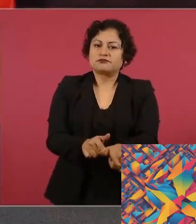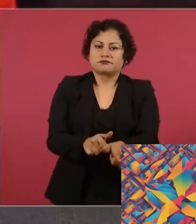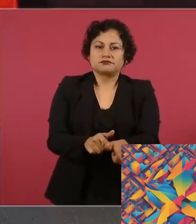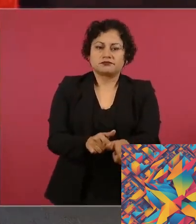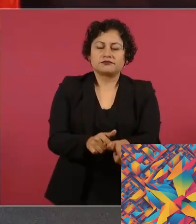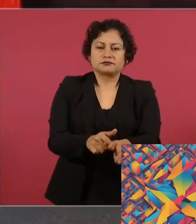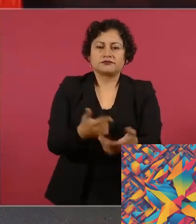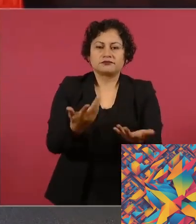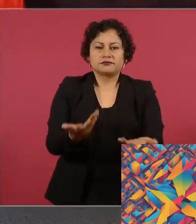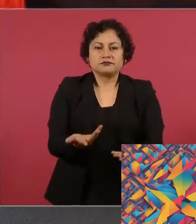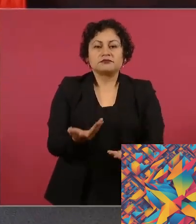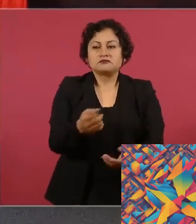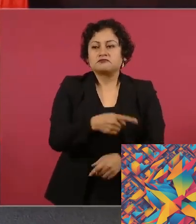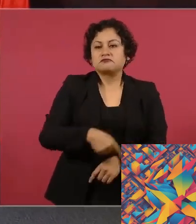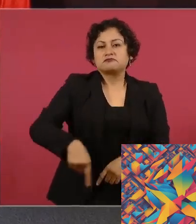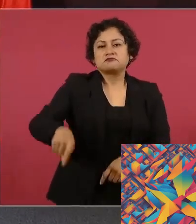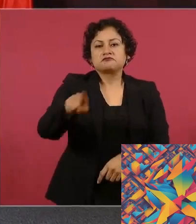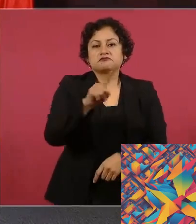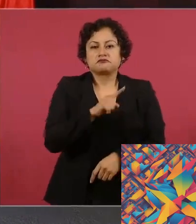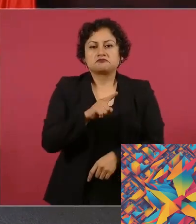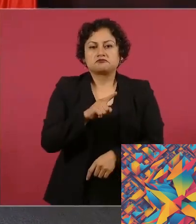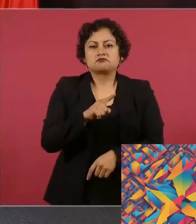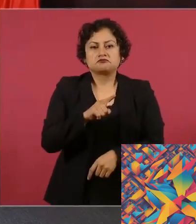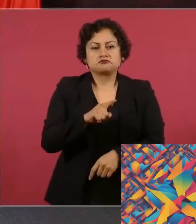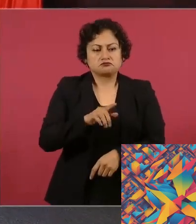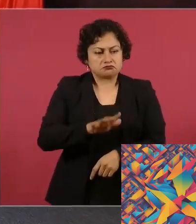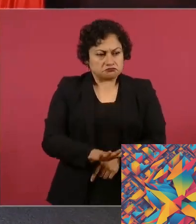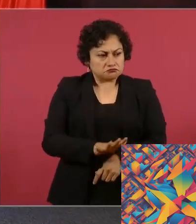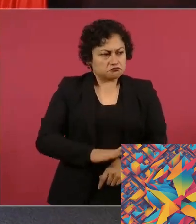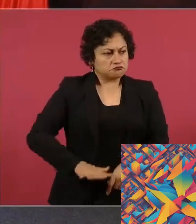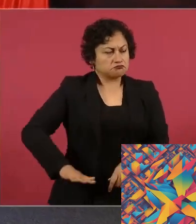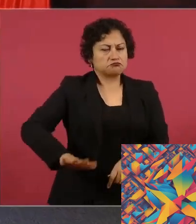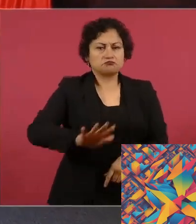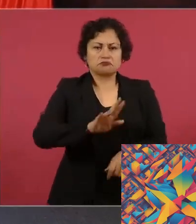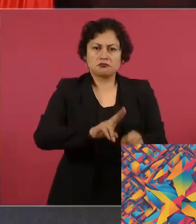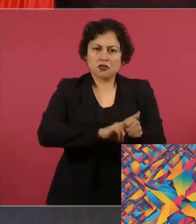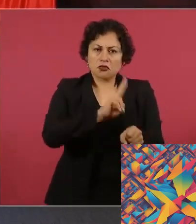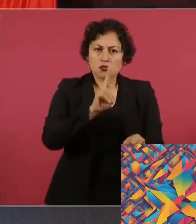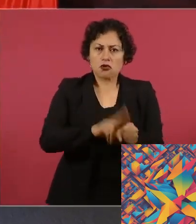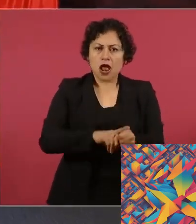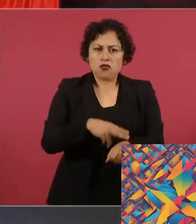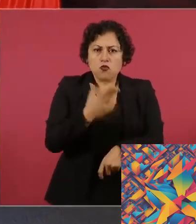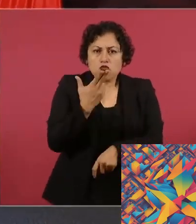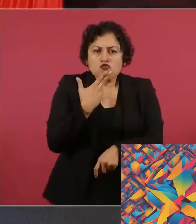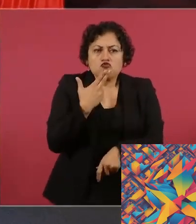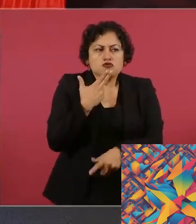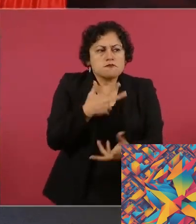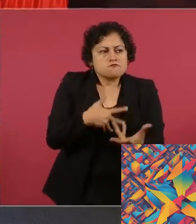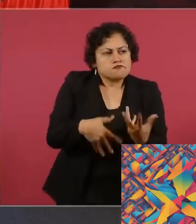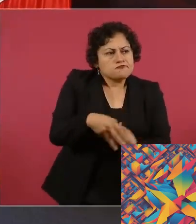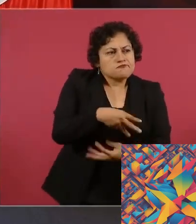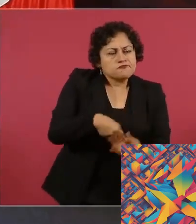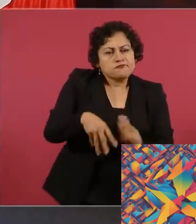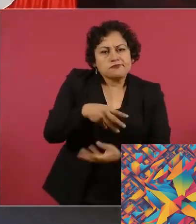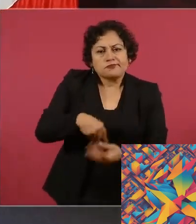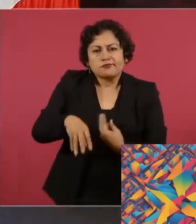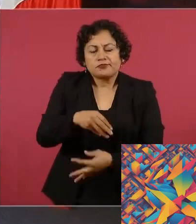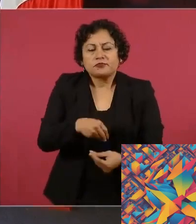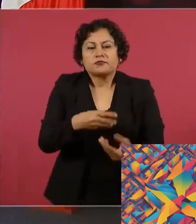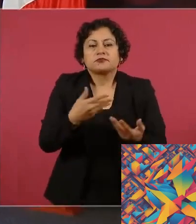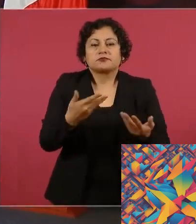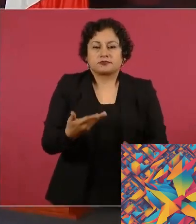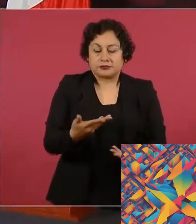influido en las decisiones de jueces y magistrados, enfatizando la importancia del diálogo entre poderes como un mecanismo esencial para el